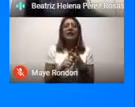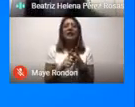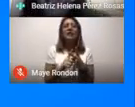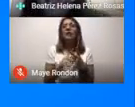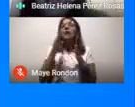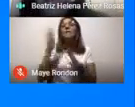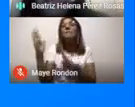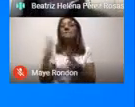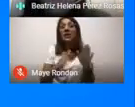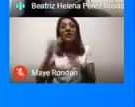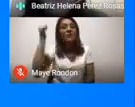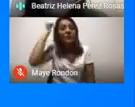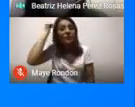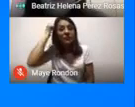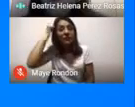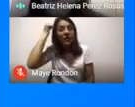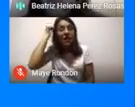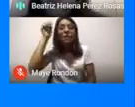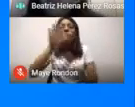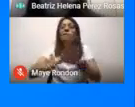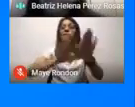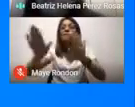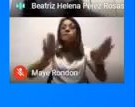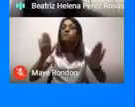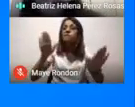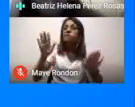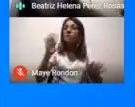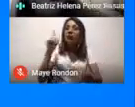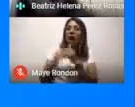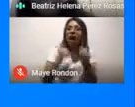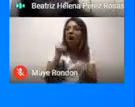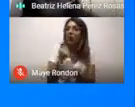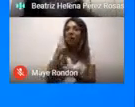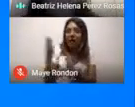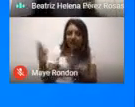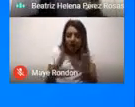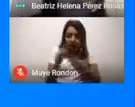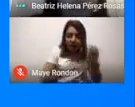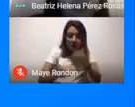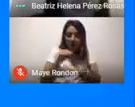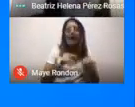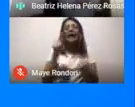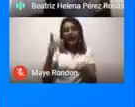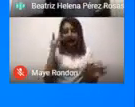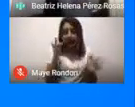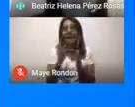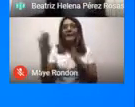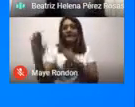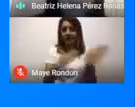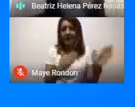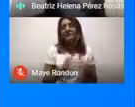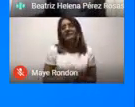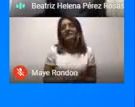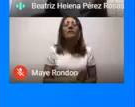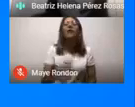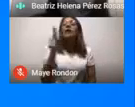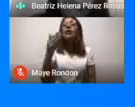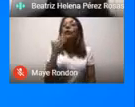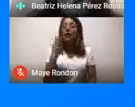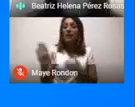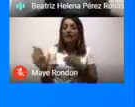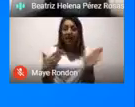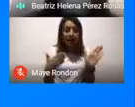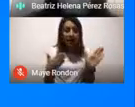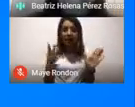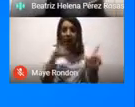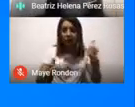los profesores planean qué van a ver ustedes durante todo el año y eso hace parte todo de un ejercicio de planificación. Cuando nosotros vamos a planificar el turismo,